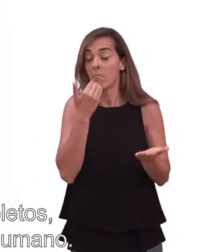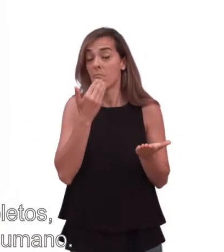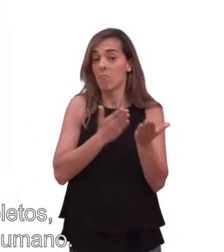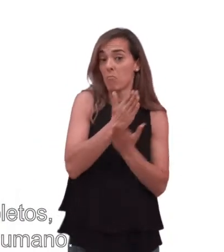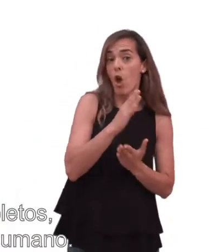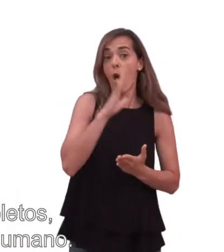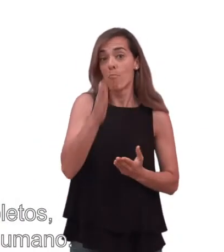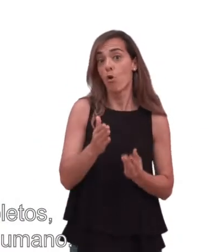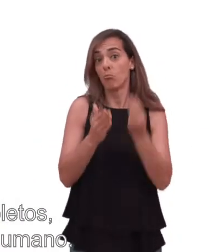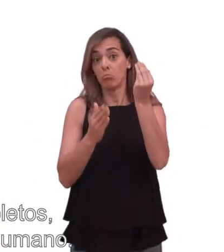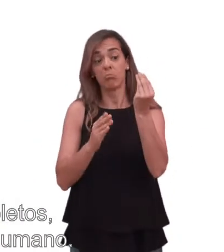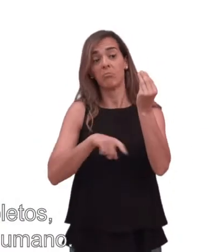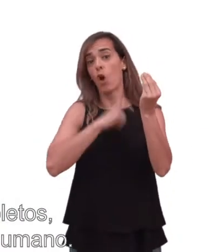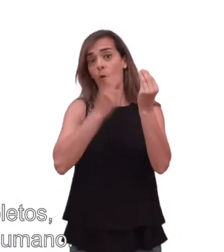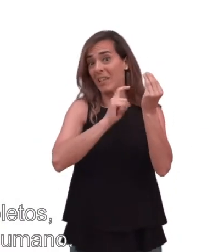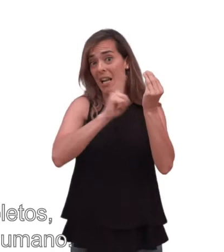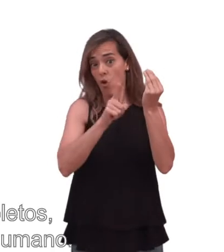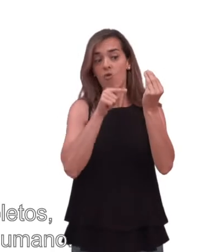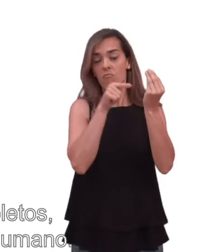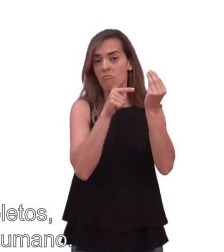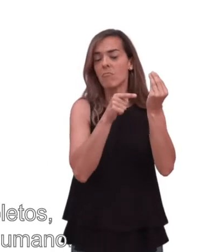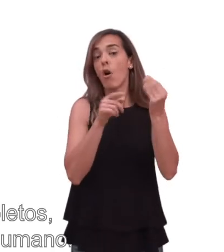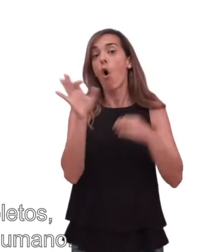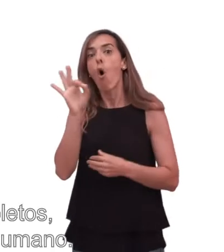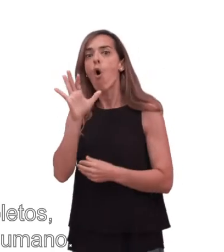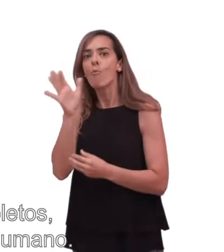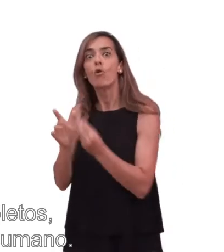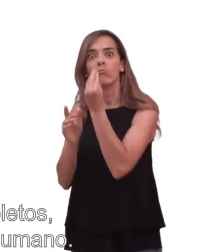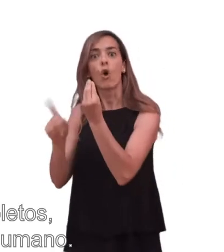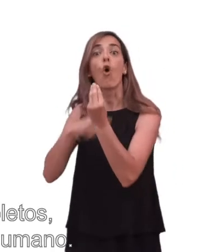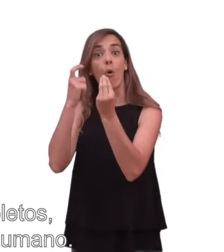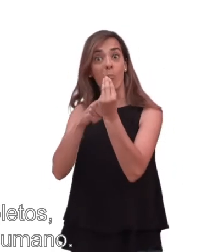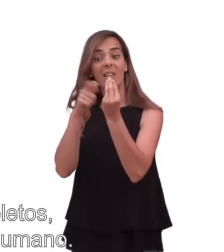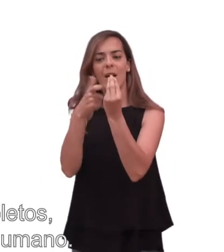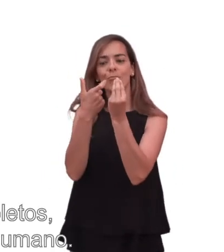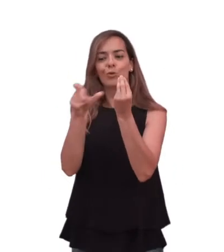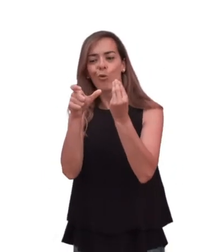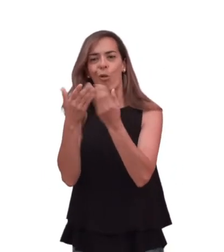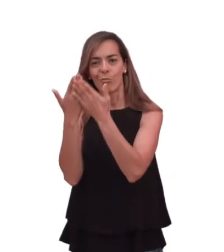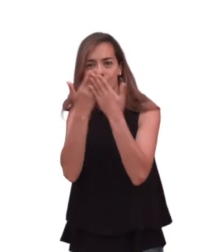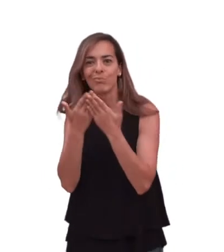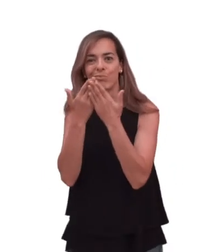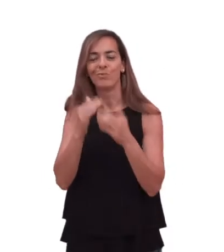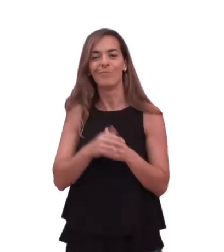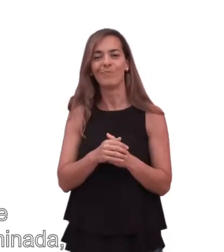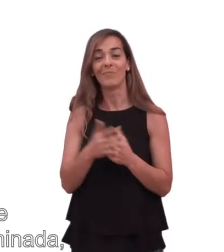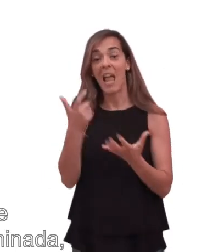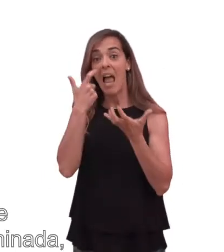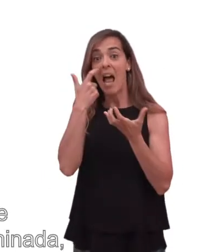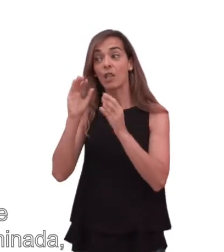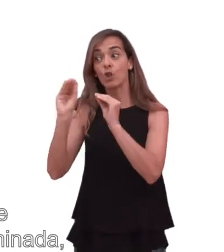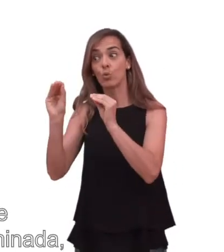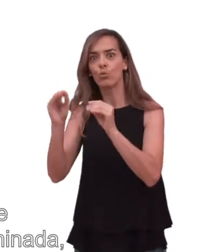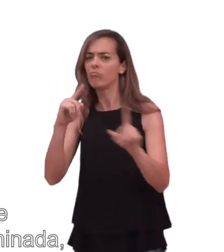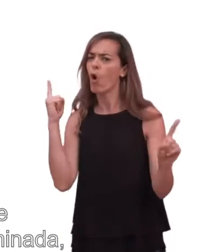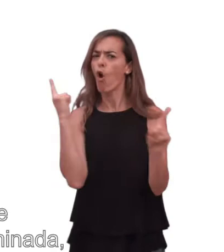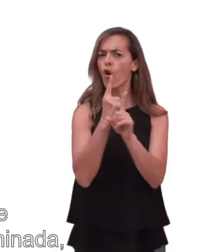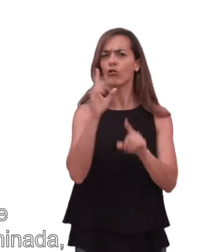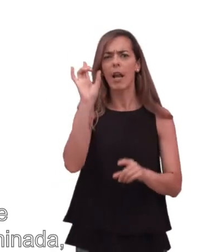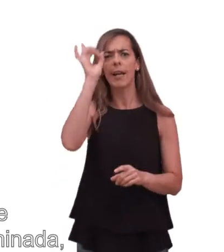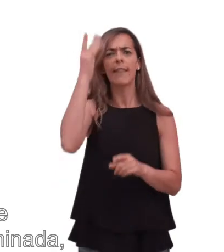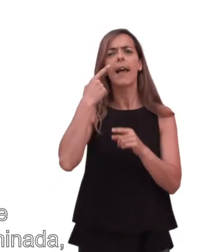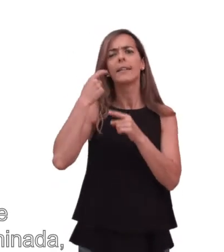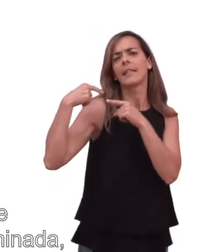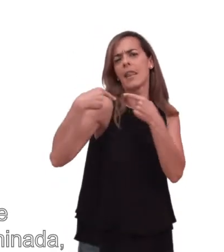a partir de motivos incompletos, bien aislando partes del cuerpo humano. El arte de Rodin